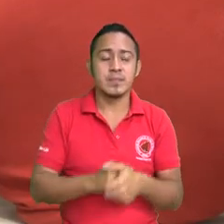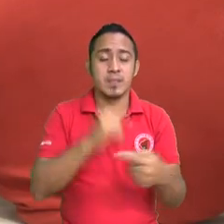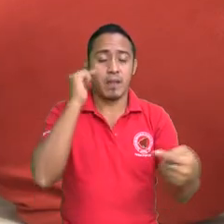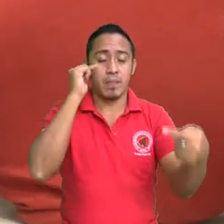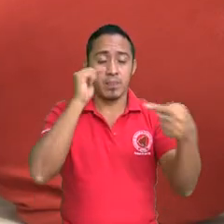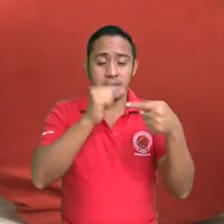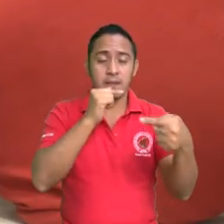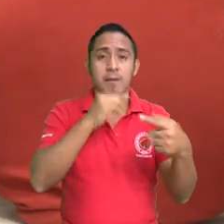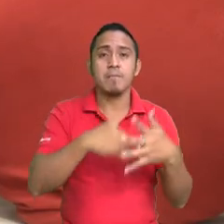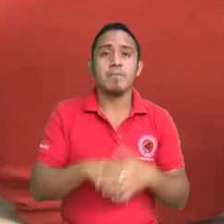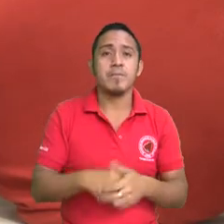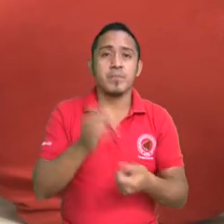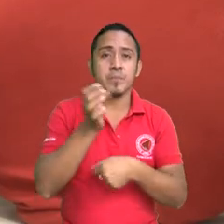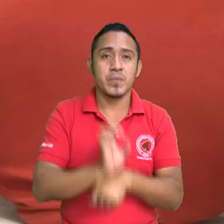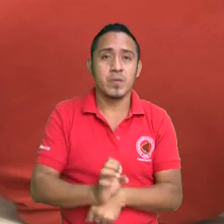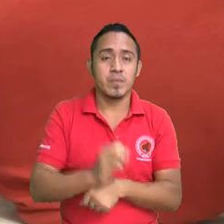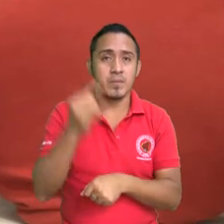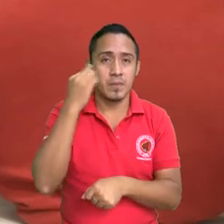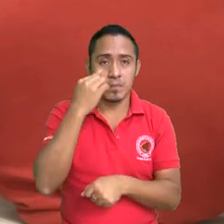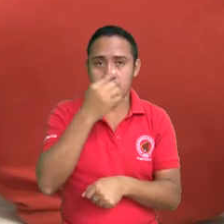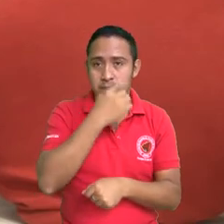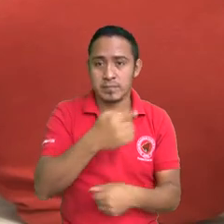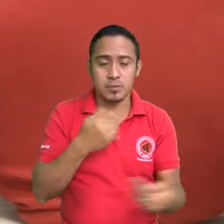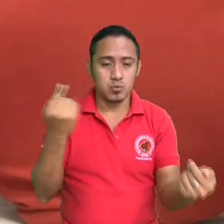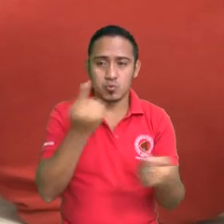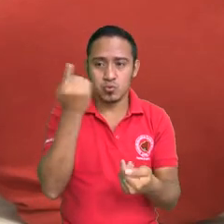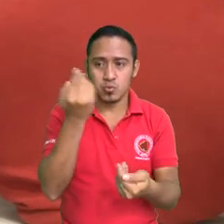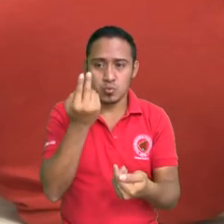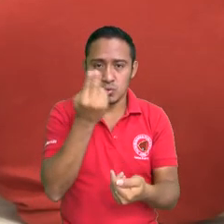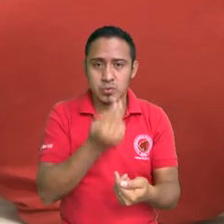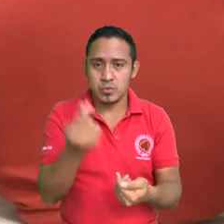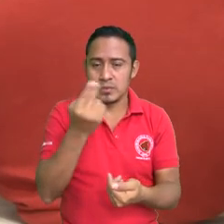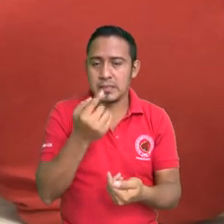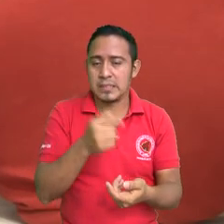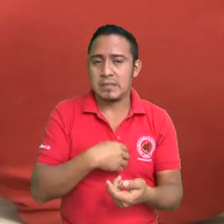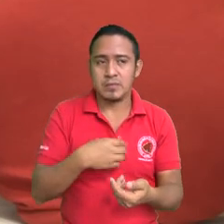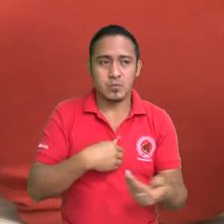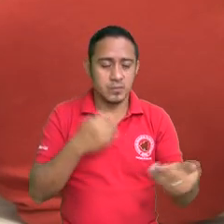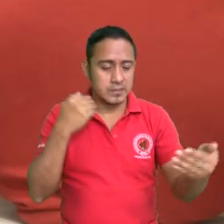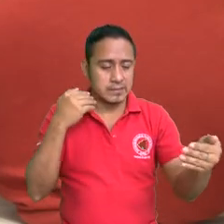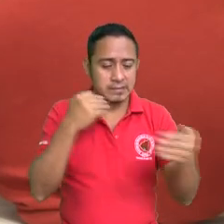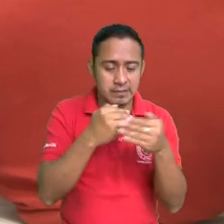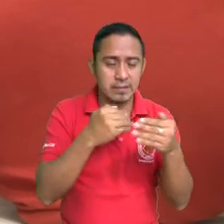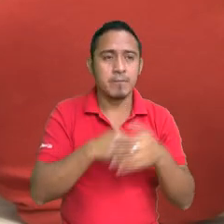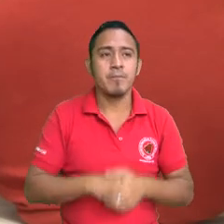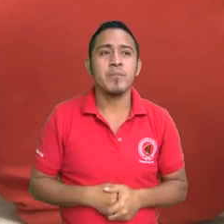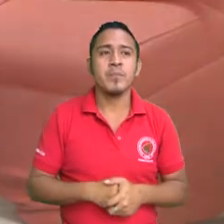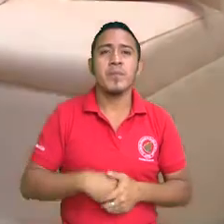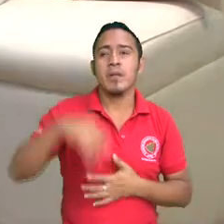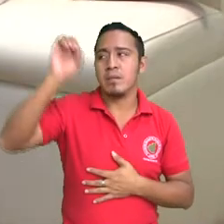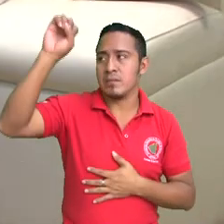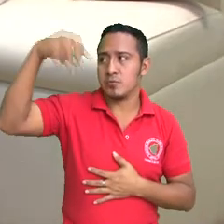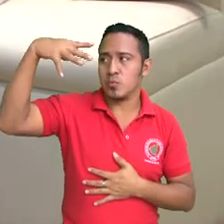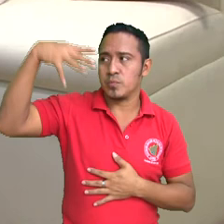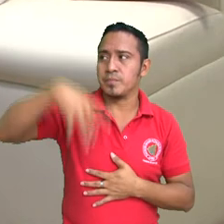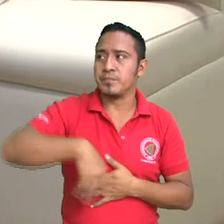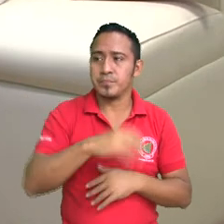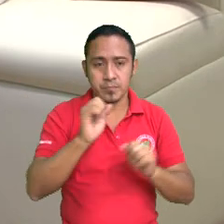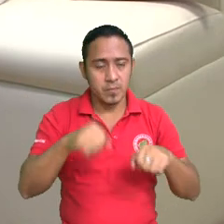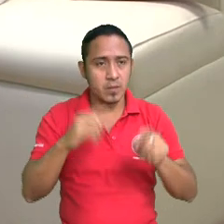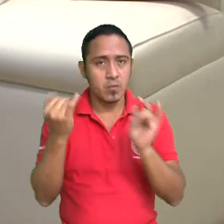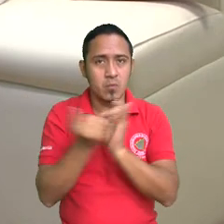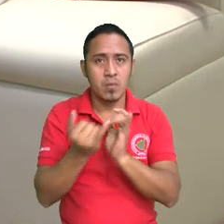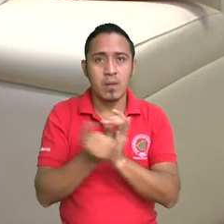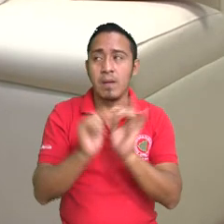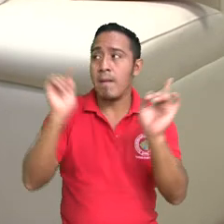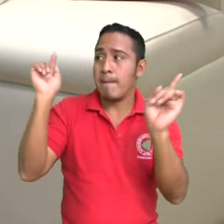reducida. Se acostumbra a ver solamente objetos de cerca. Ya, ahora la exposición al sol también tiene que ser reducida,